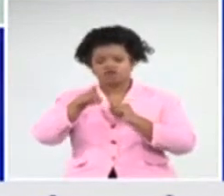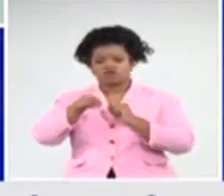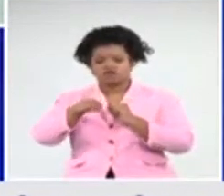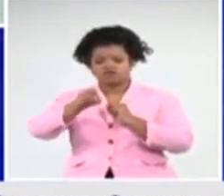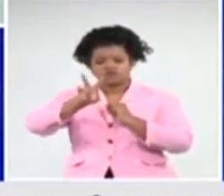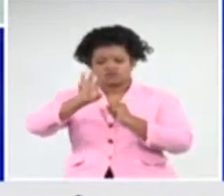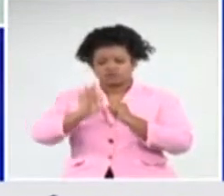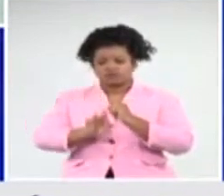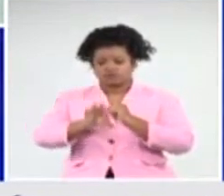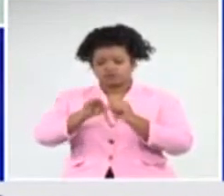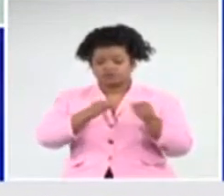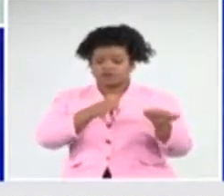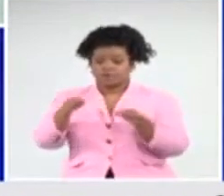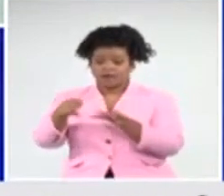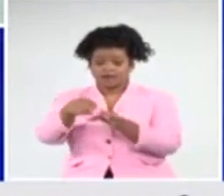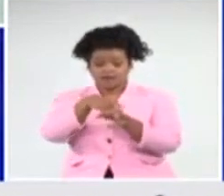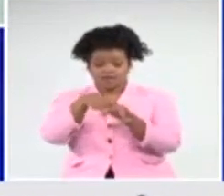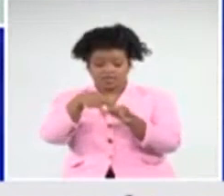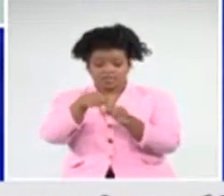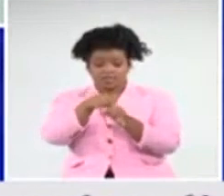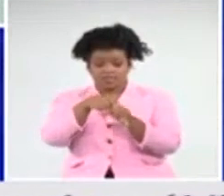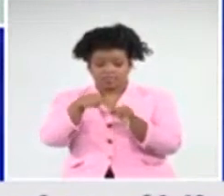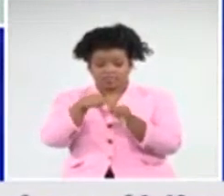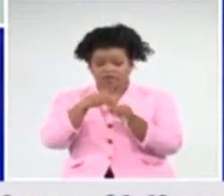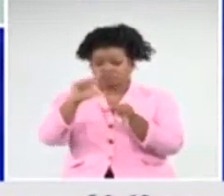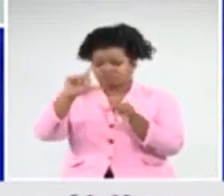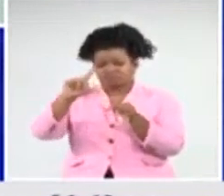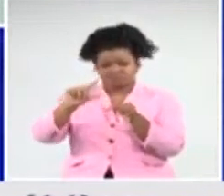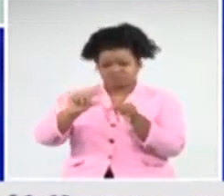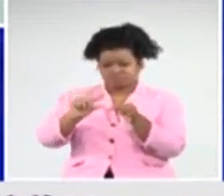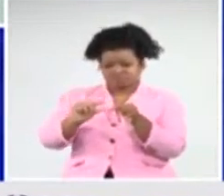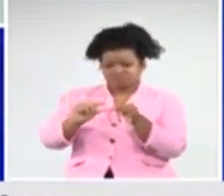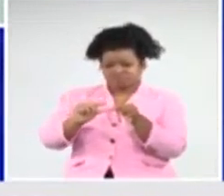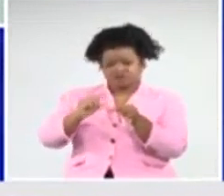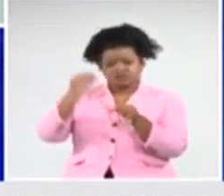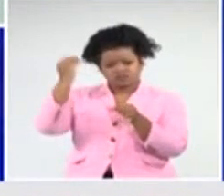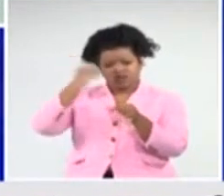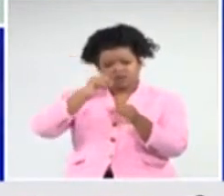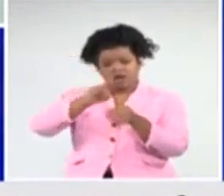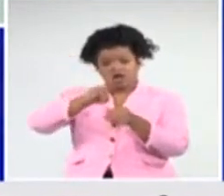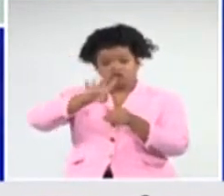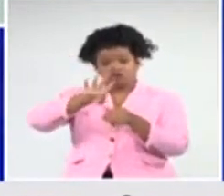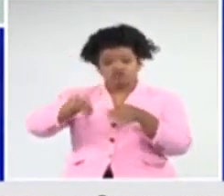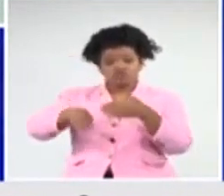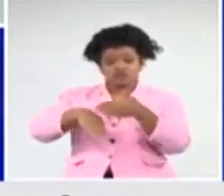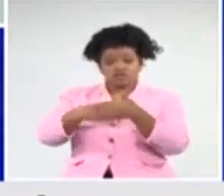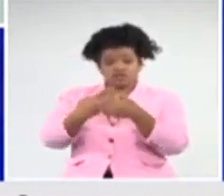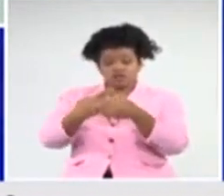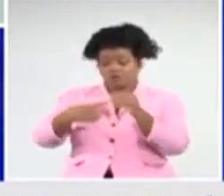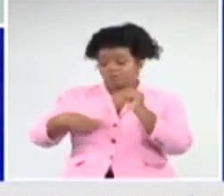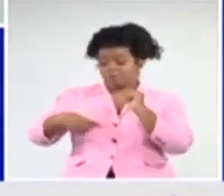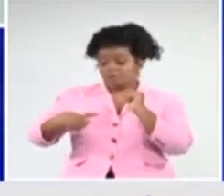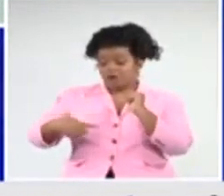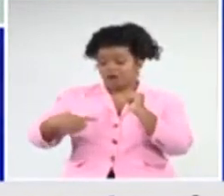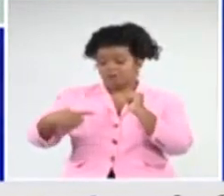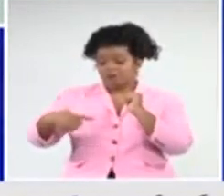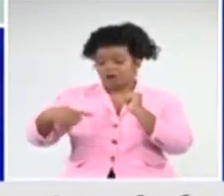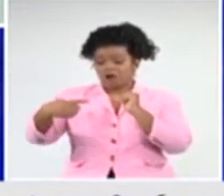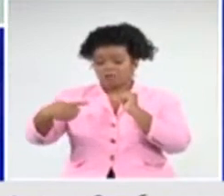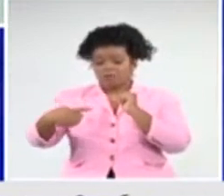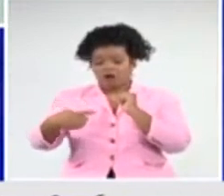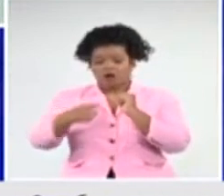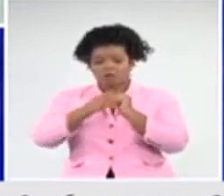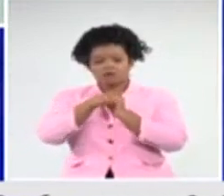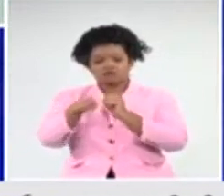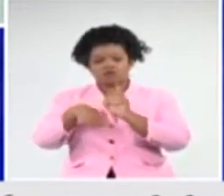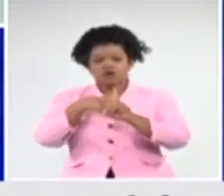y el municipio especial Isla de la Juventud, que por 14 días consecutivos no diagnostican